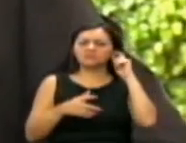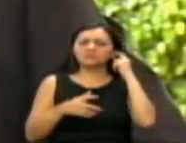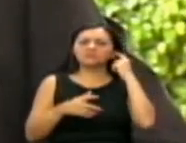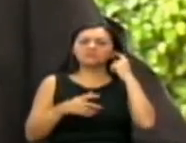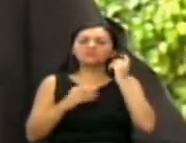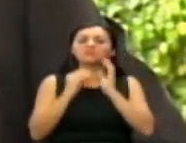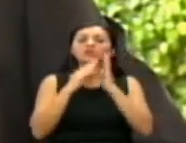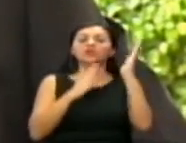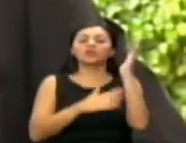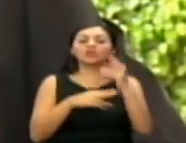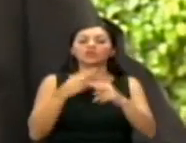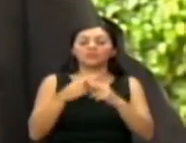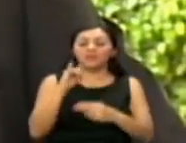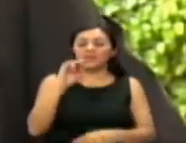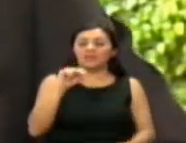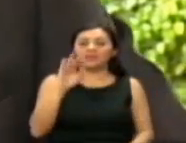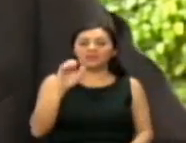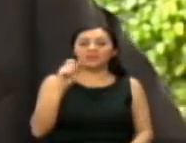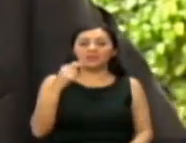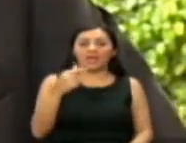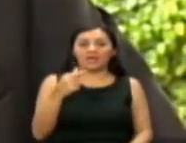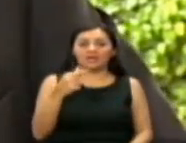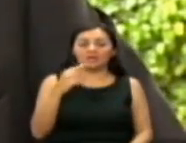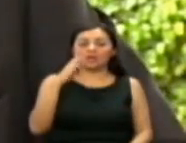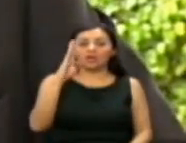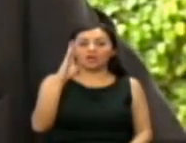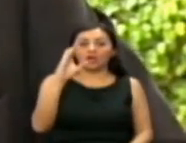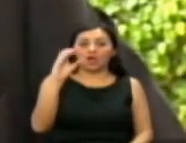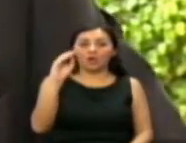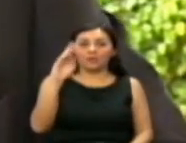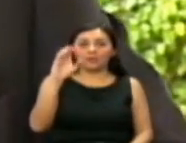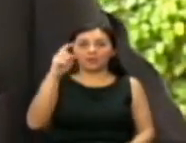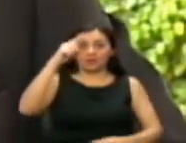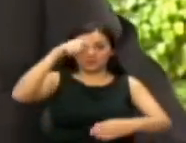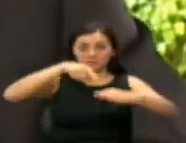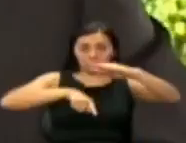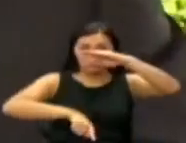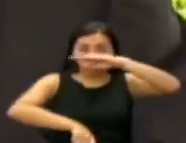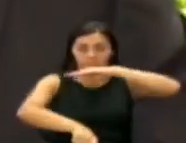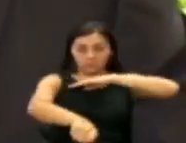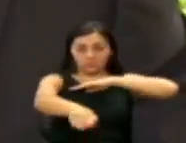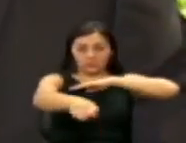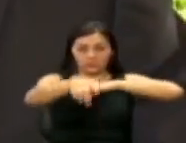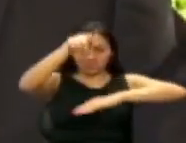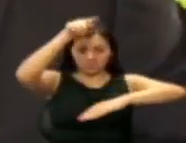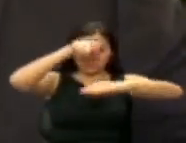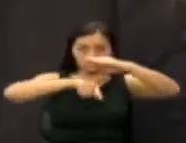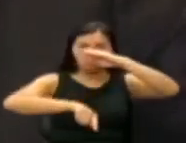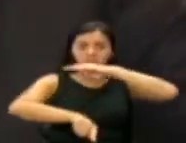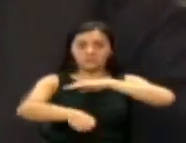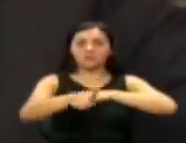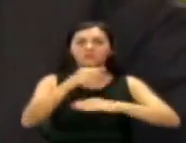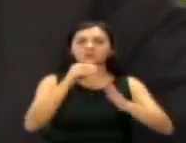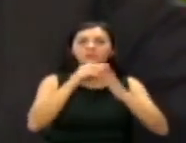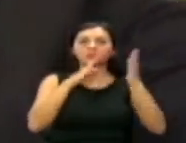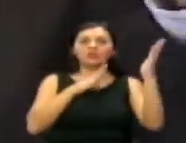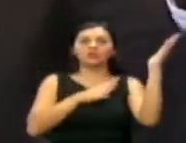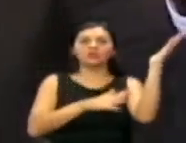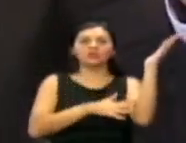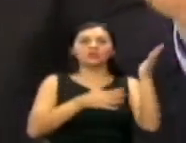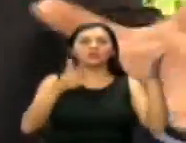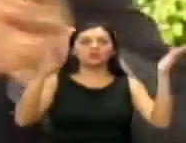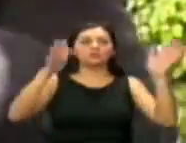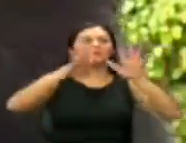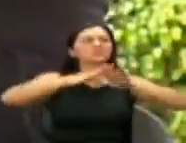Yurimagua, es de cobre, ¿verdad? Sí. Y es subterráneo. Sí, subterráneo. ¿Ya? Le llevaban proyectos de cielo abierto,